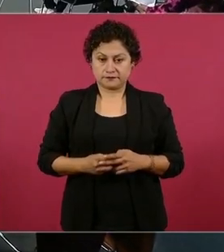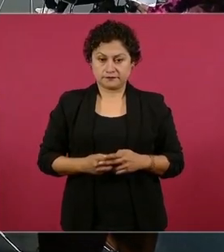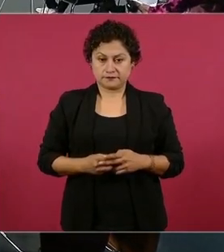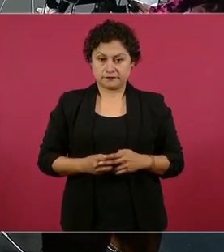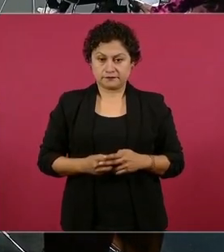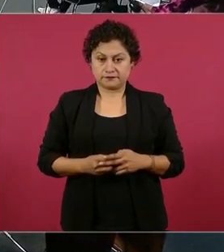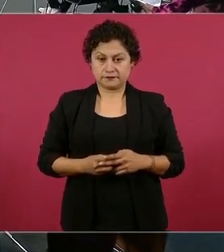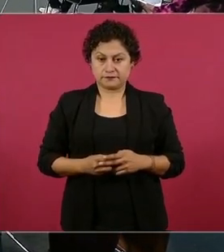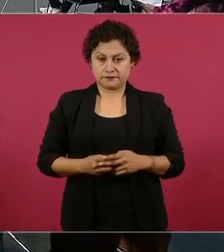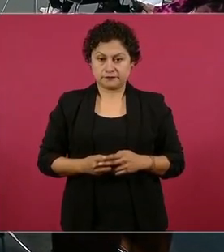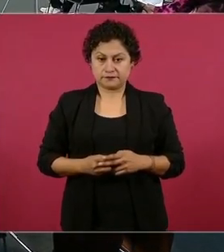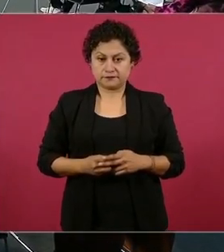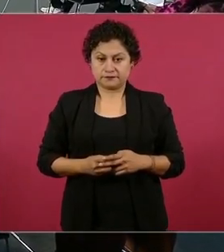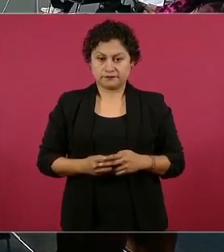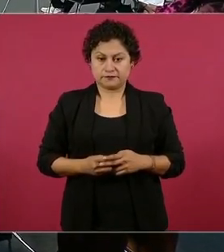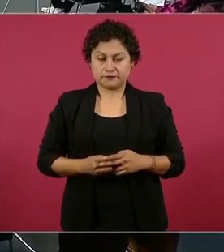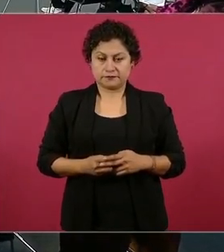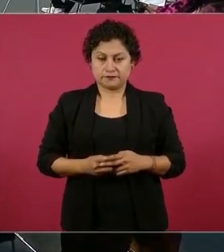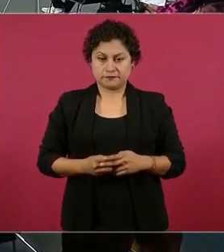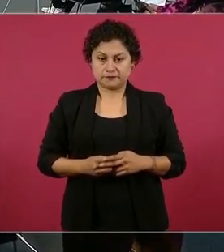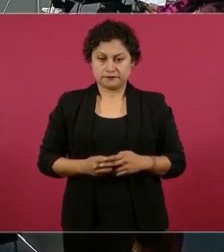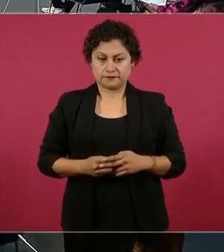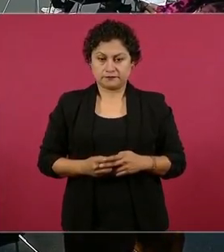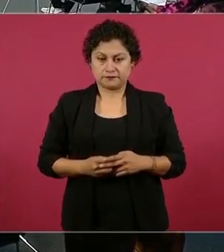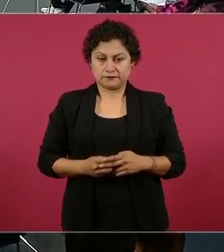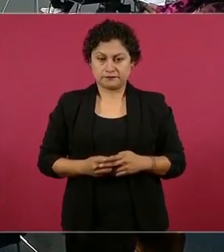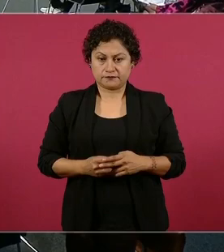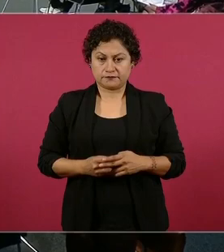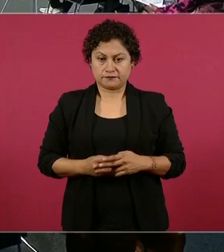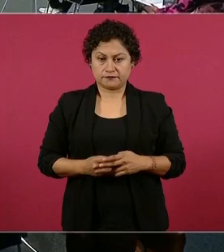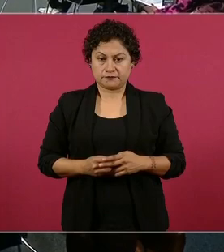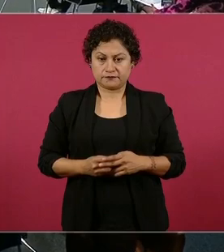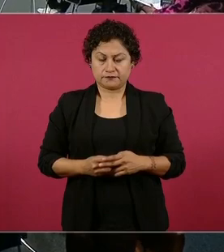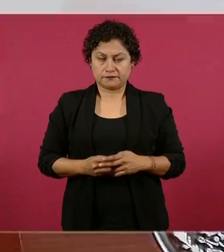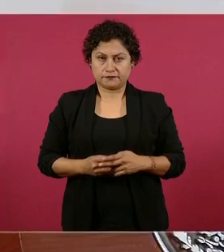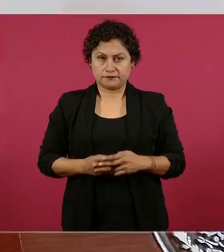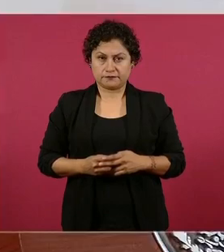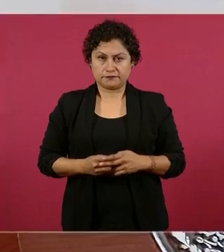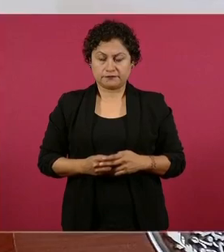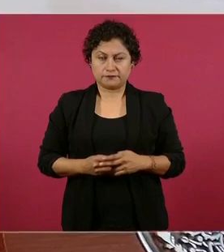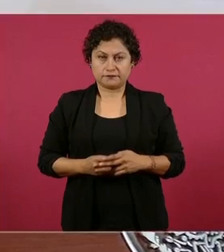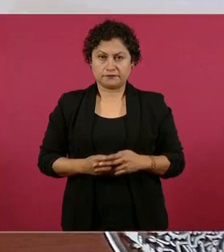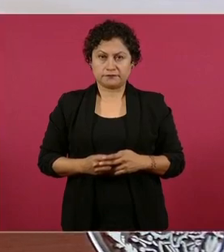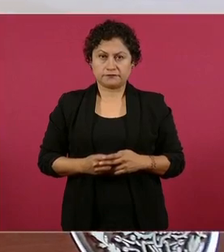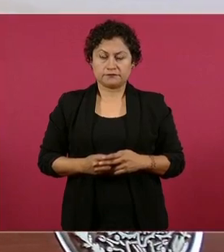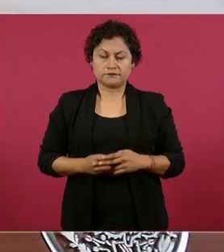Pues muy bien. Mucho, muy bien. Está